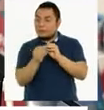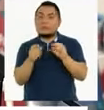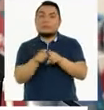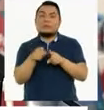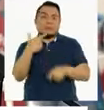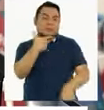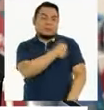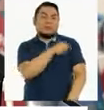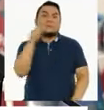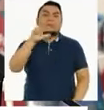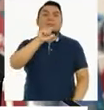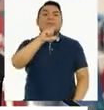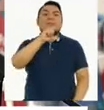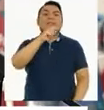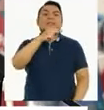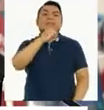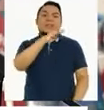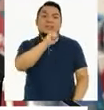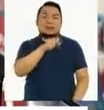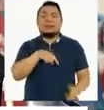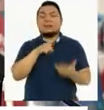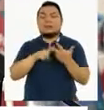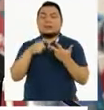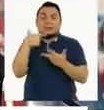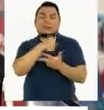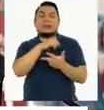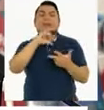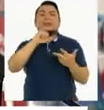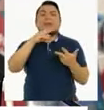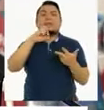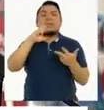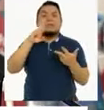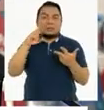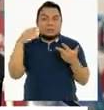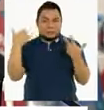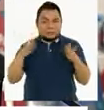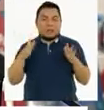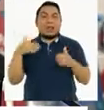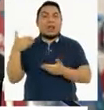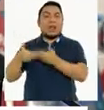también vacunas de AstraZeneca, tenemos vacunas de Sinopharm, que ya